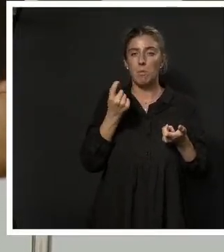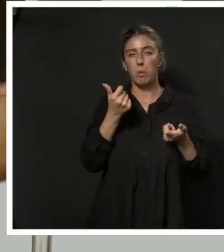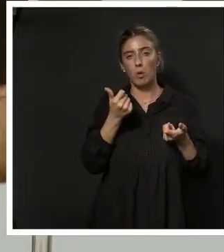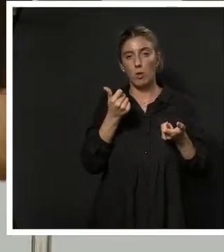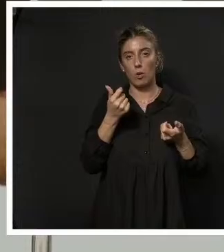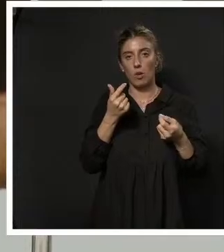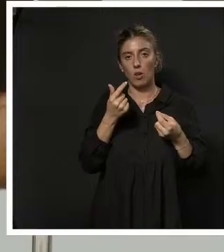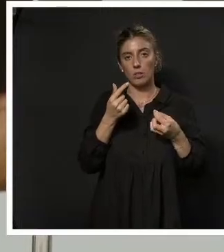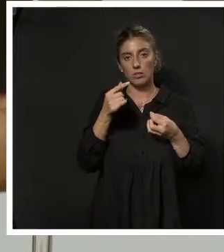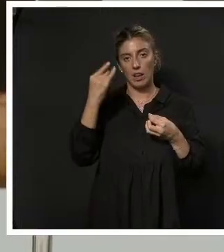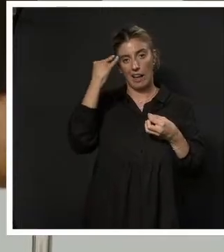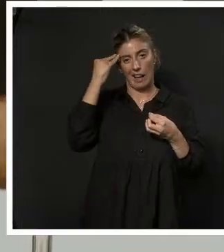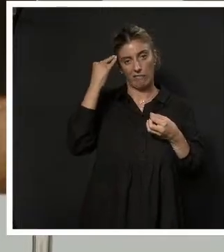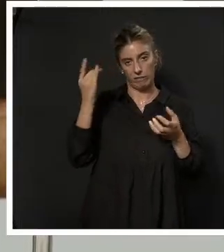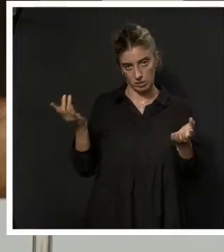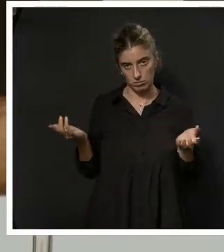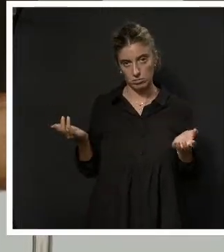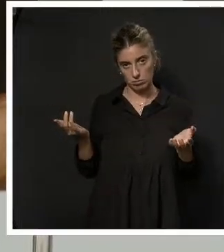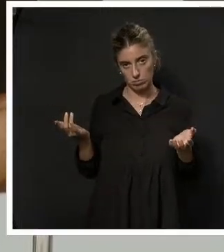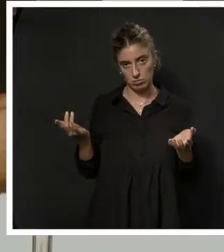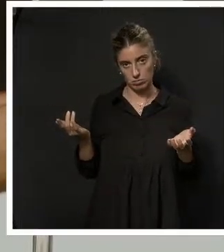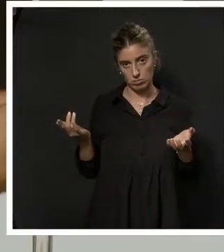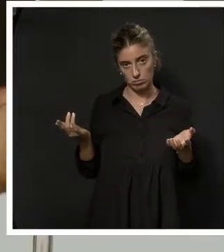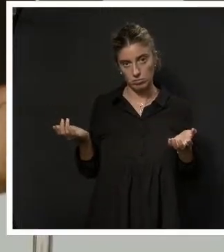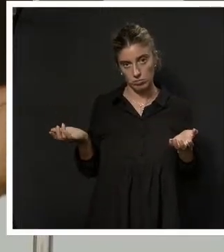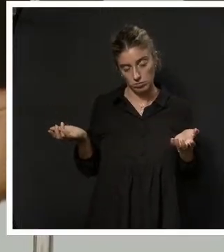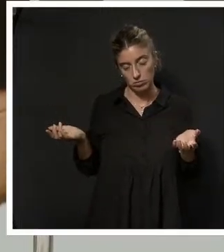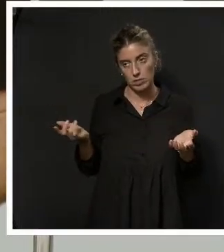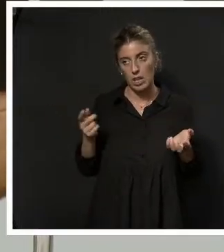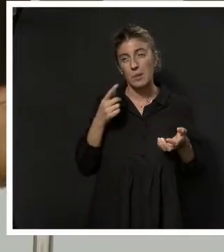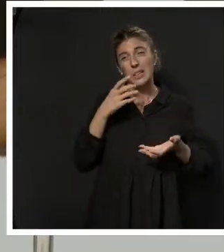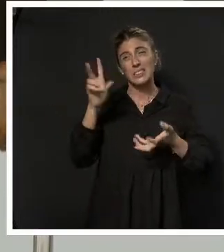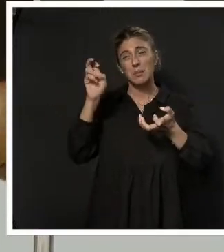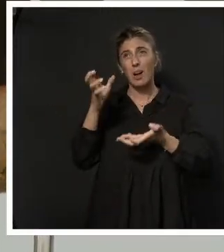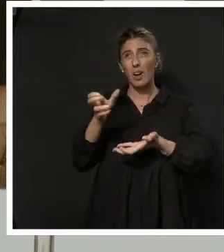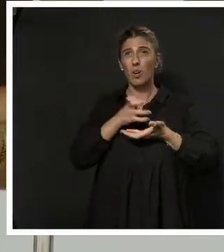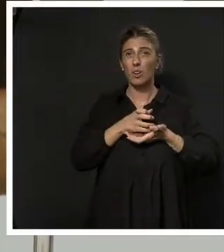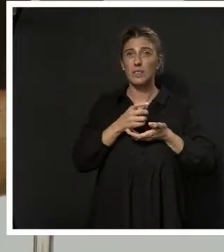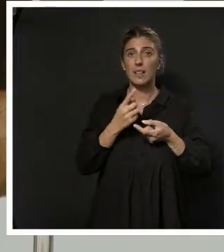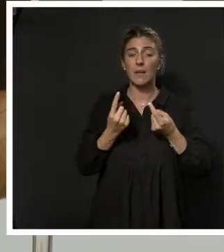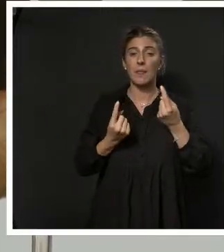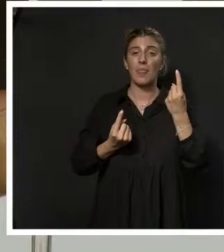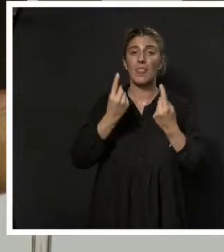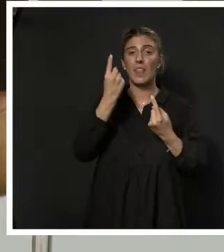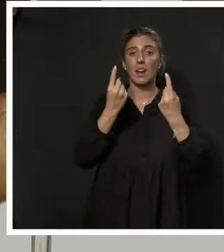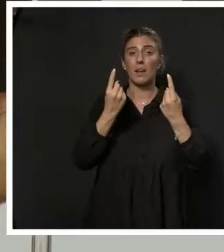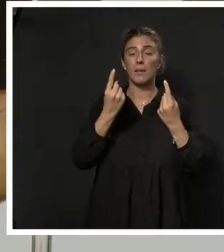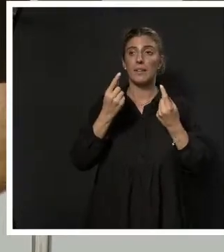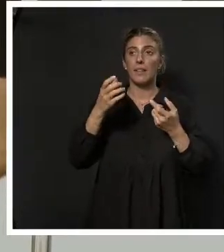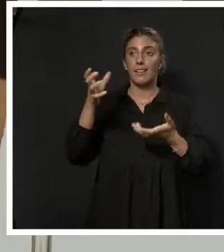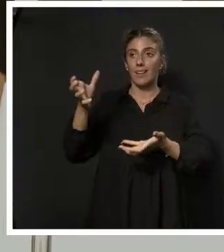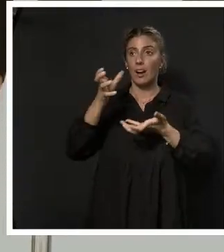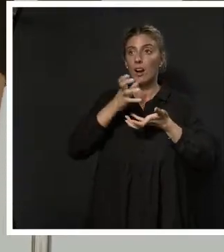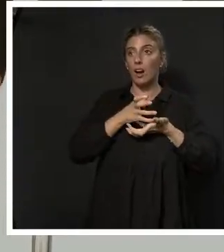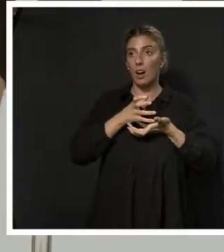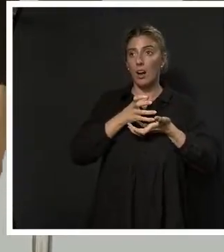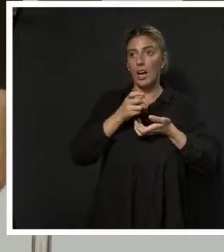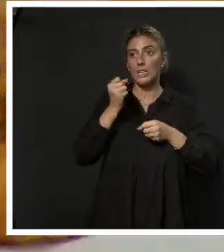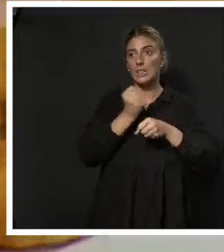no por ejemplo Goya revelación y un Goya delicado porque hay gente que de repente recibe Goya revelación